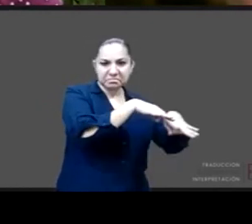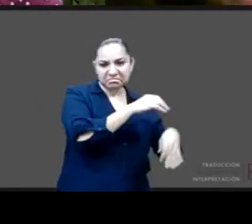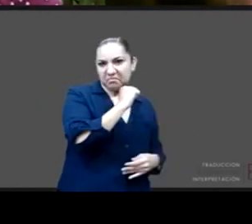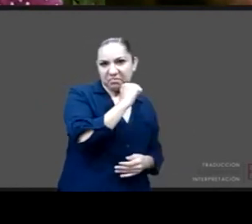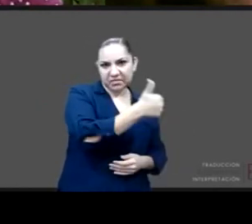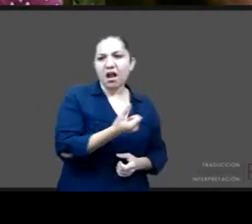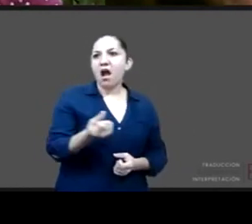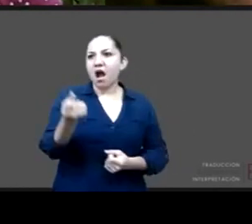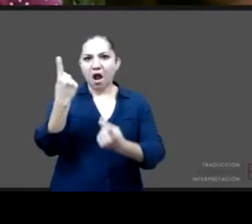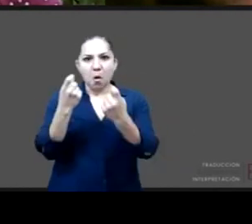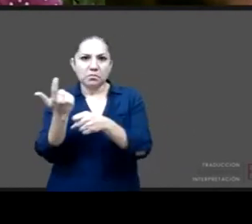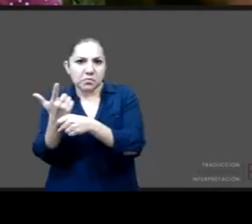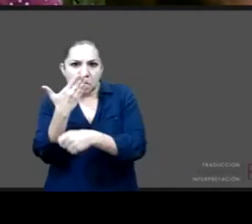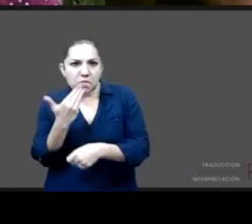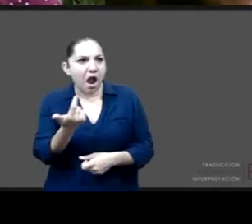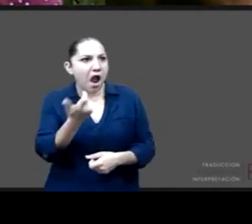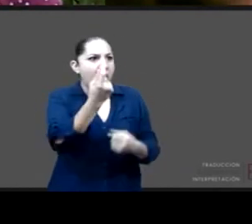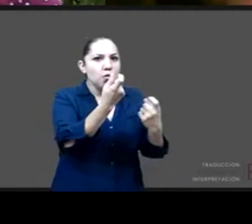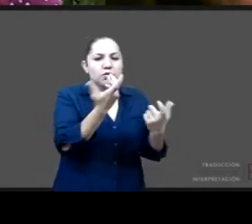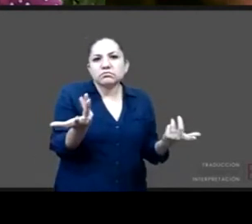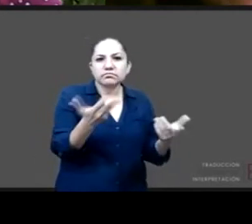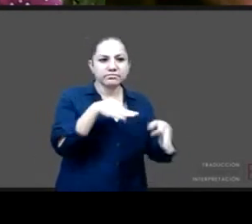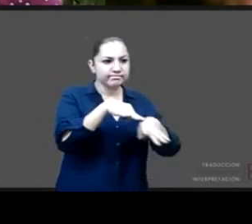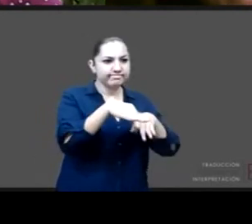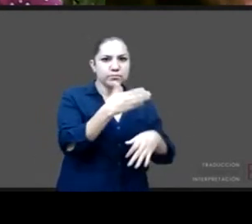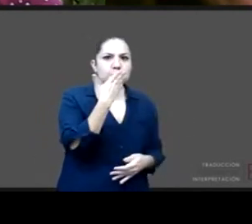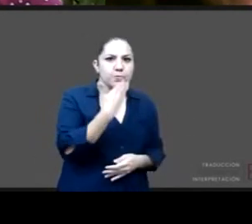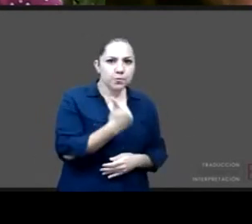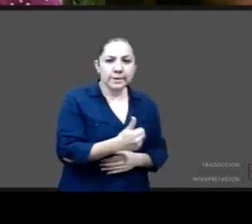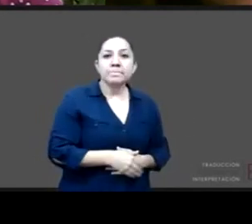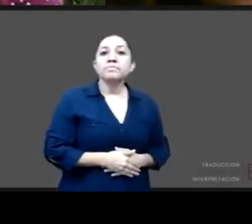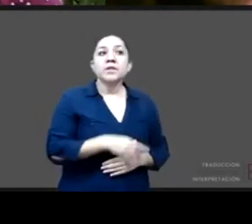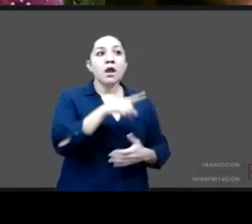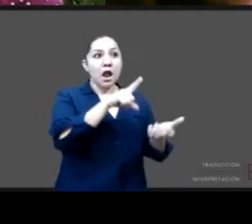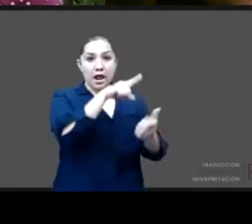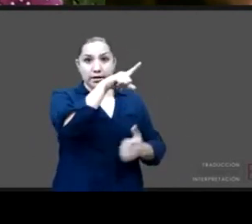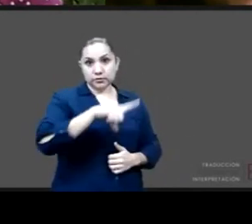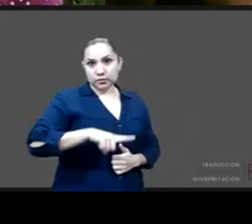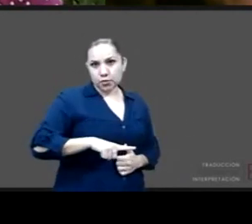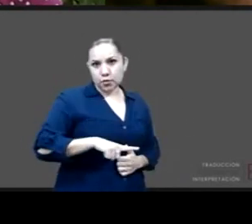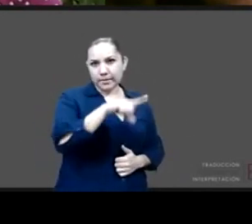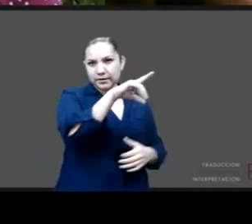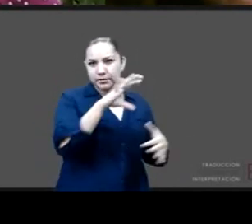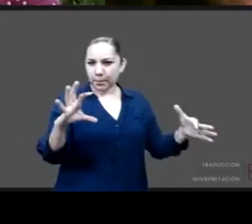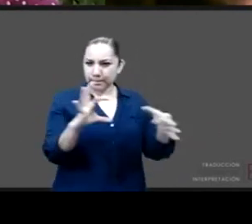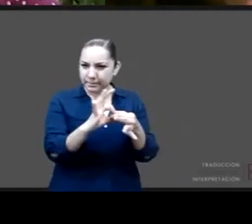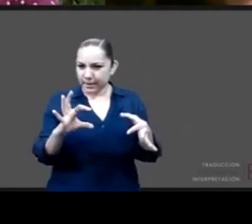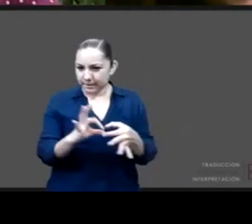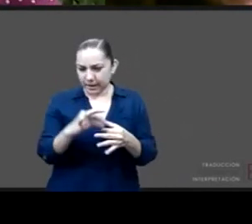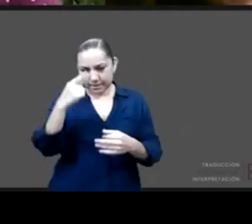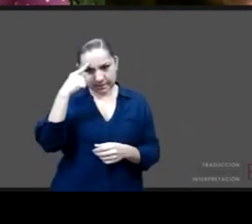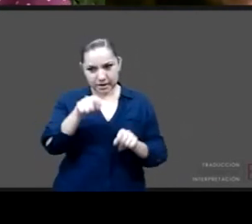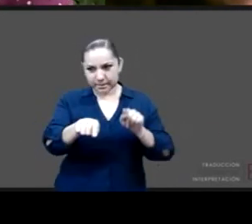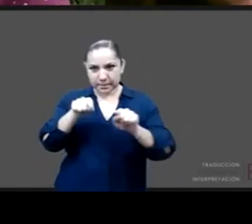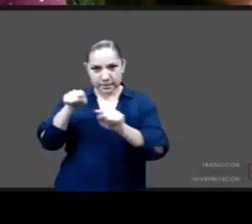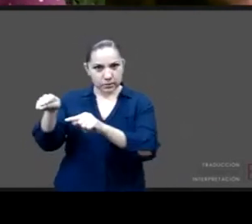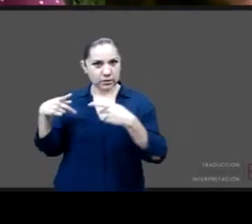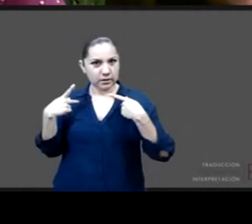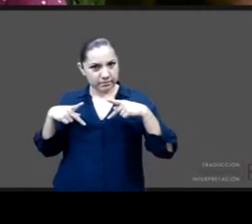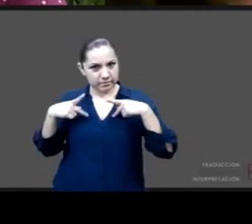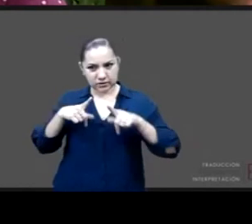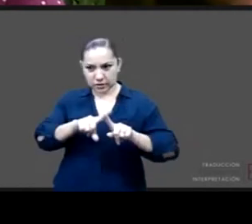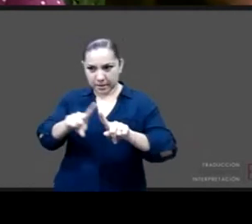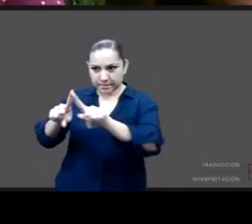empleo la falta de acciones por parte del Estado para las niñas niños, adolescentes jóvenes en México está patente en las